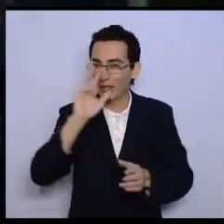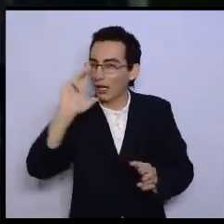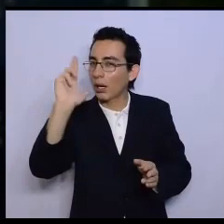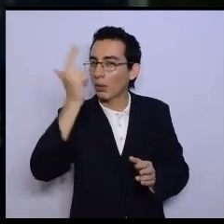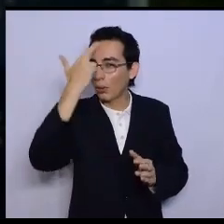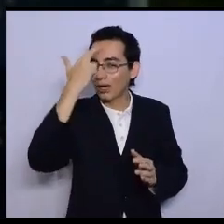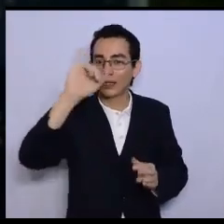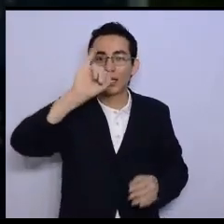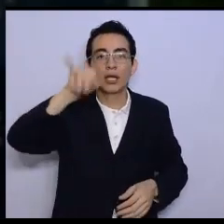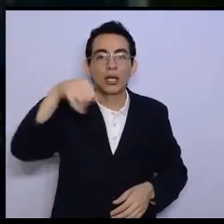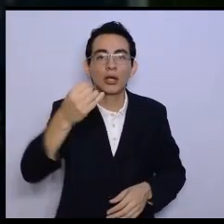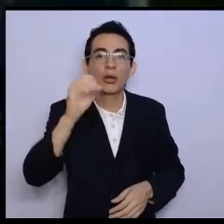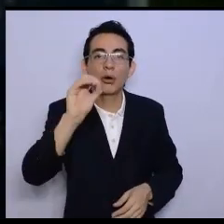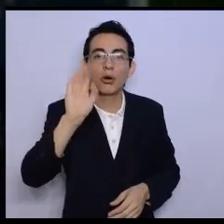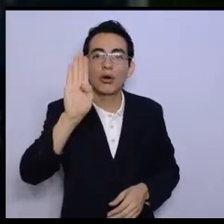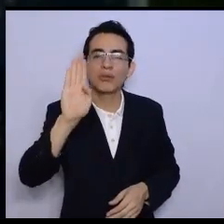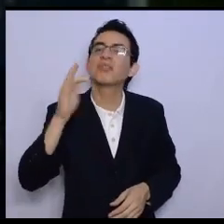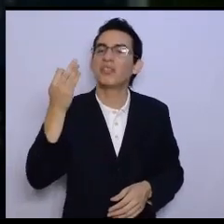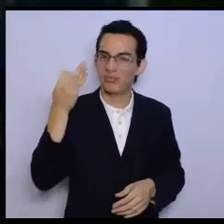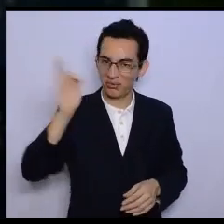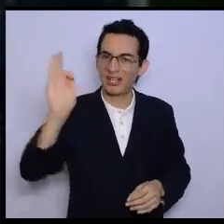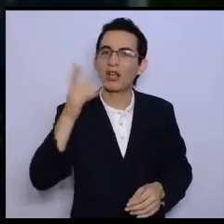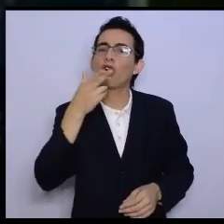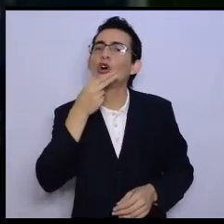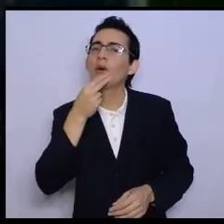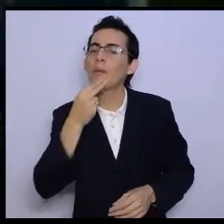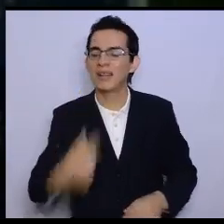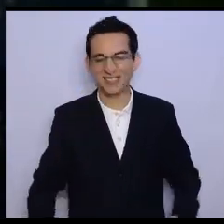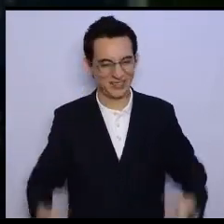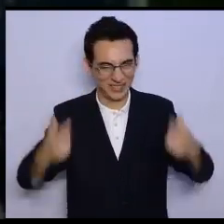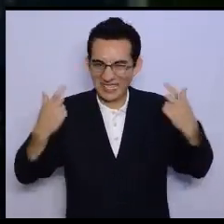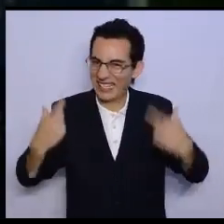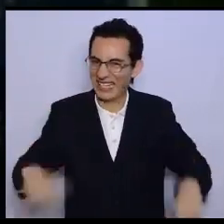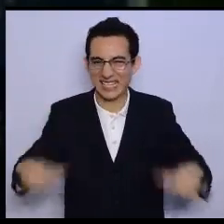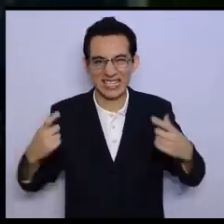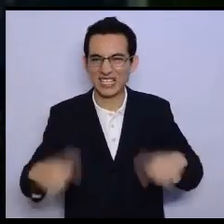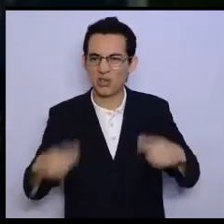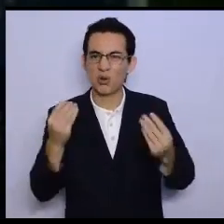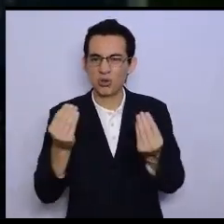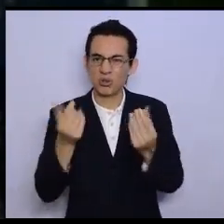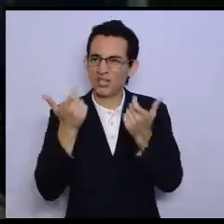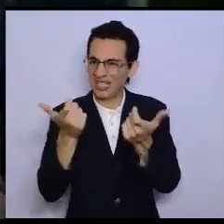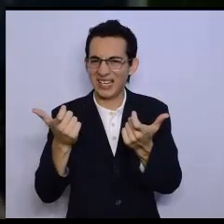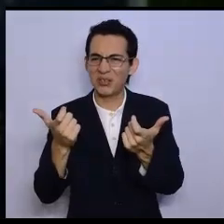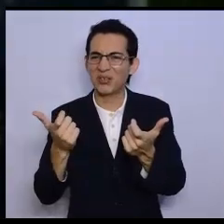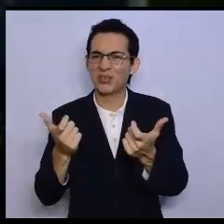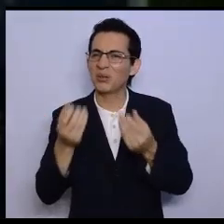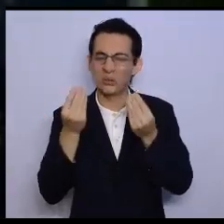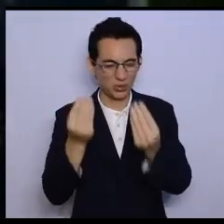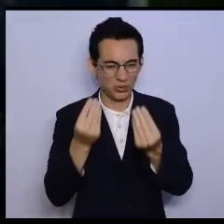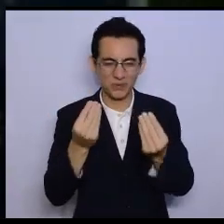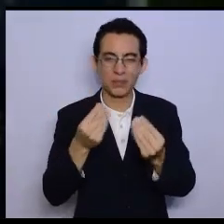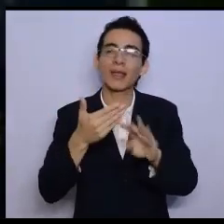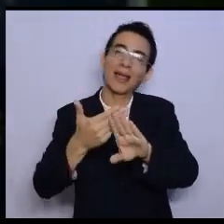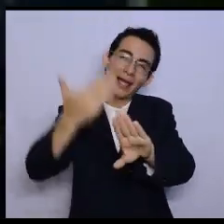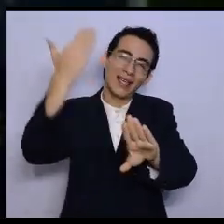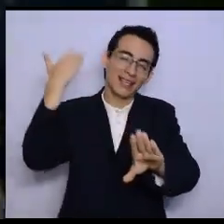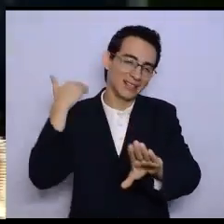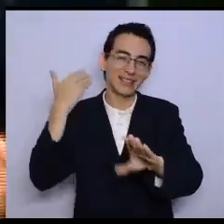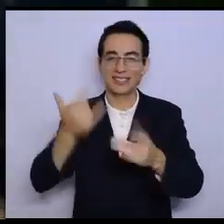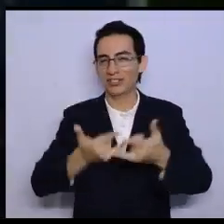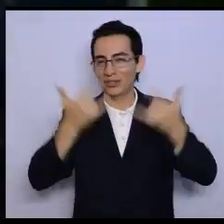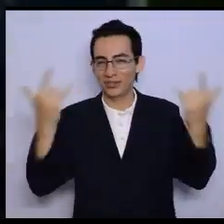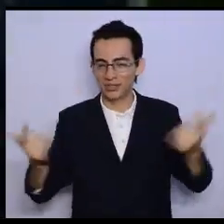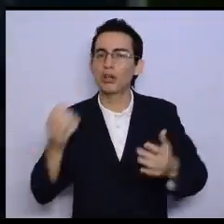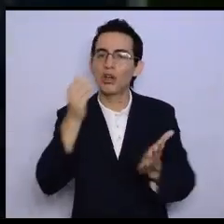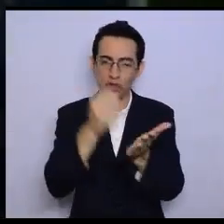hombre rico. Fue un hombre rico que tenía oro. En aquel entonces el oro ya se trabajaba, ya